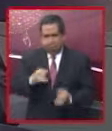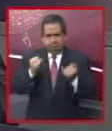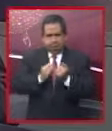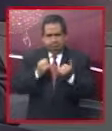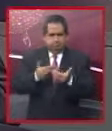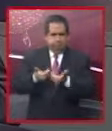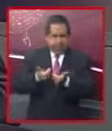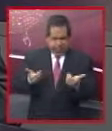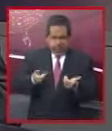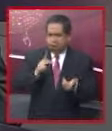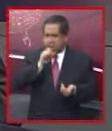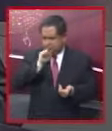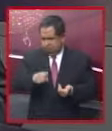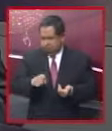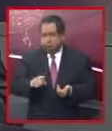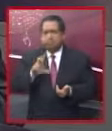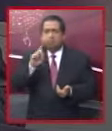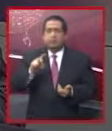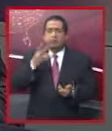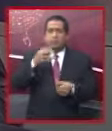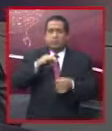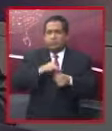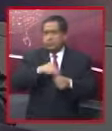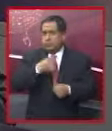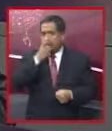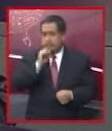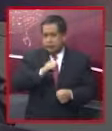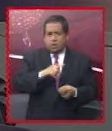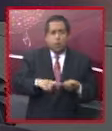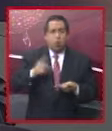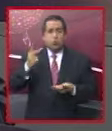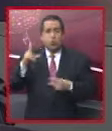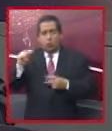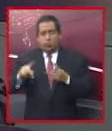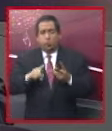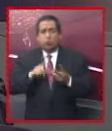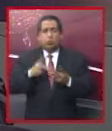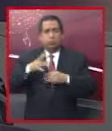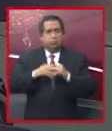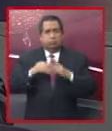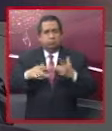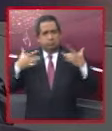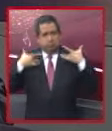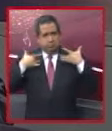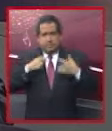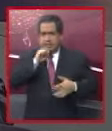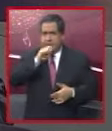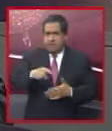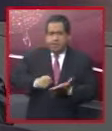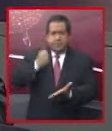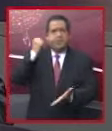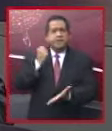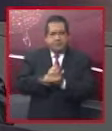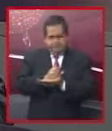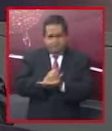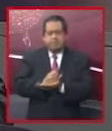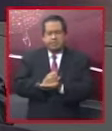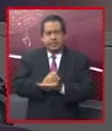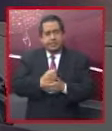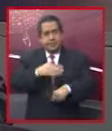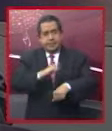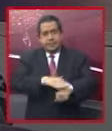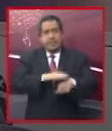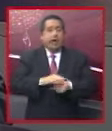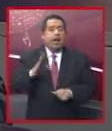por separado fue aprobado con 34 votos a favor, 1 abstención y 1 en contra el documento por el que también se avala un periodo extraordinario de la Cámara de